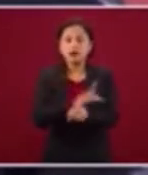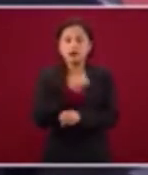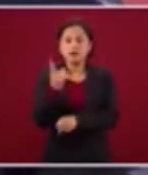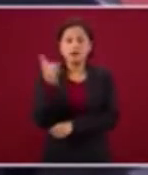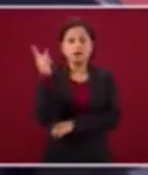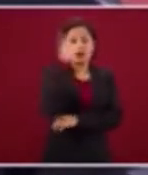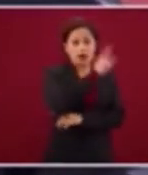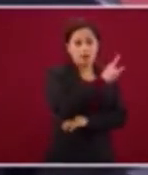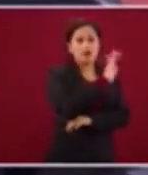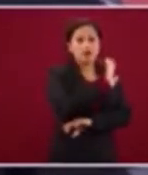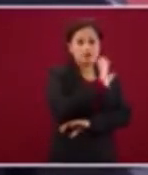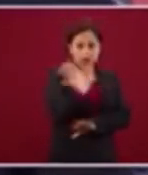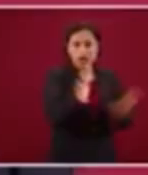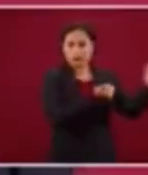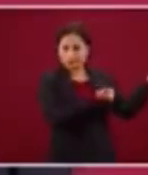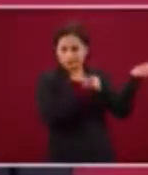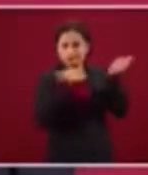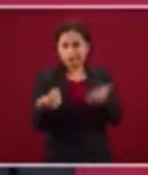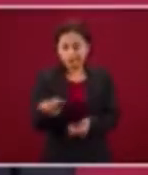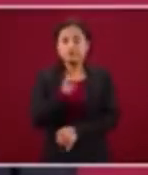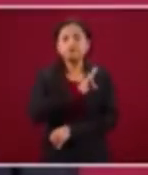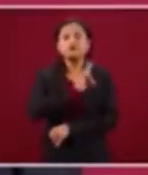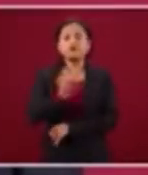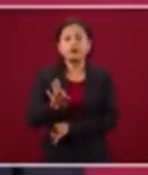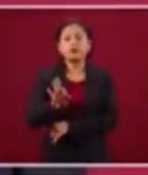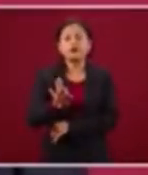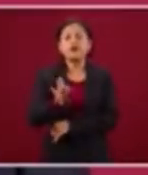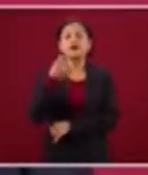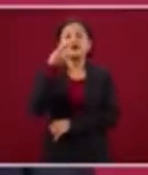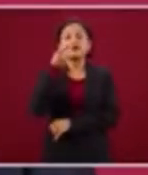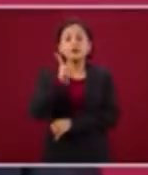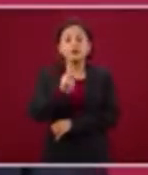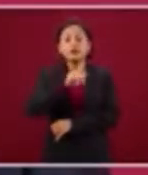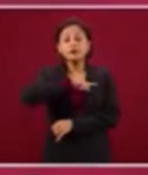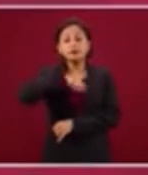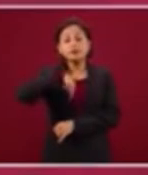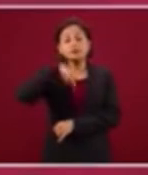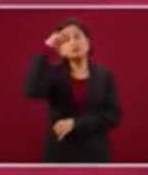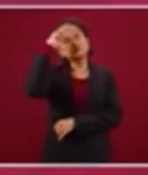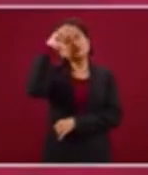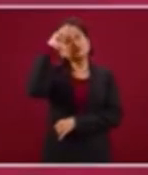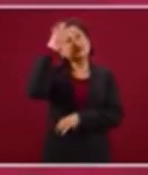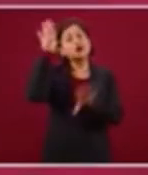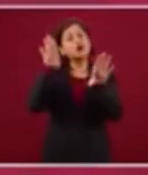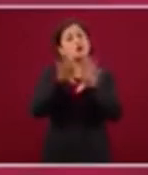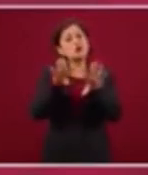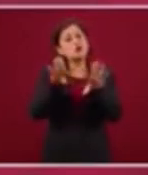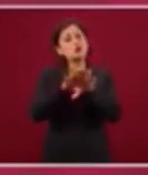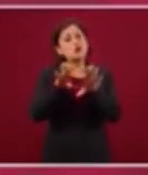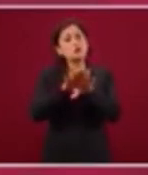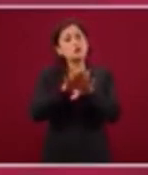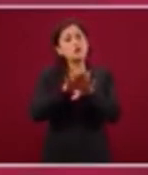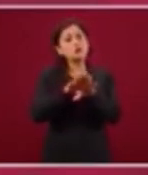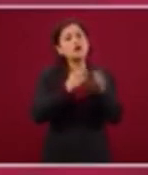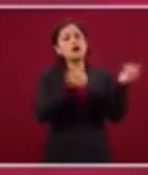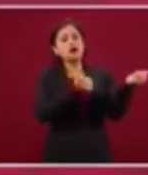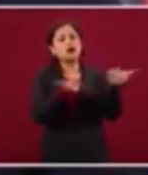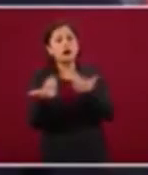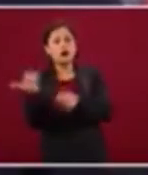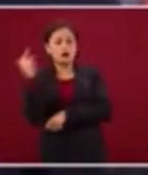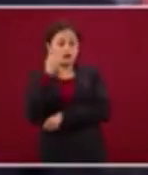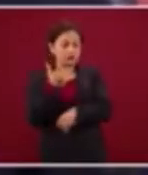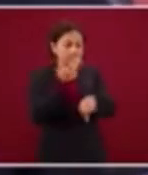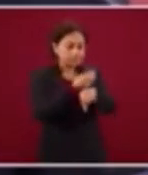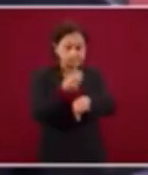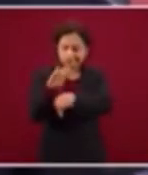venir, pero lo que queremos es que se determinen todos los procesos de mantenimiento, que les